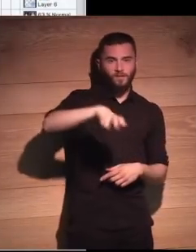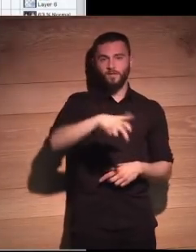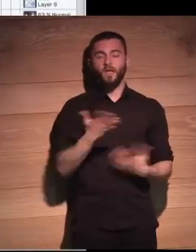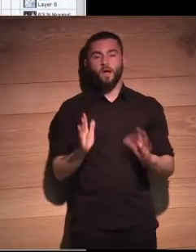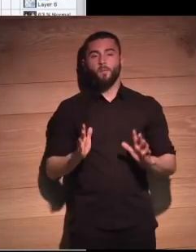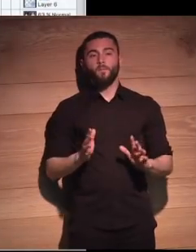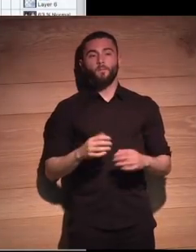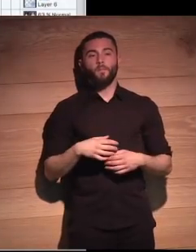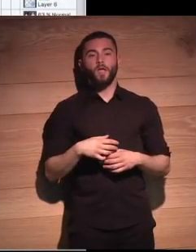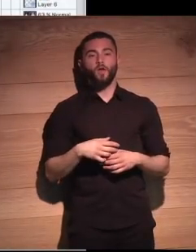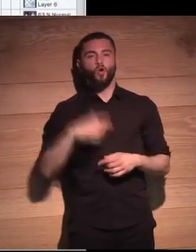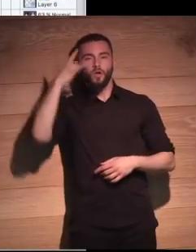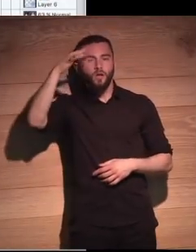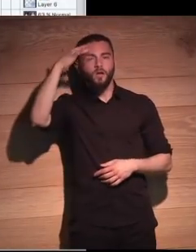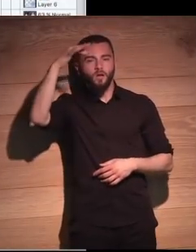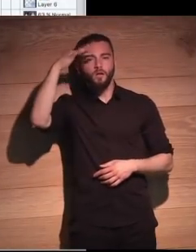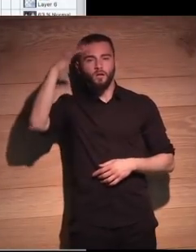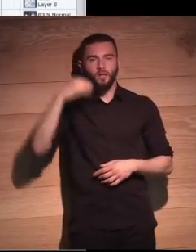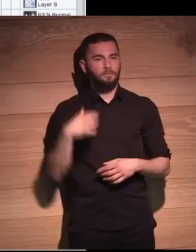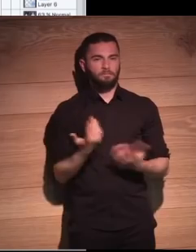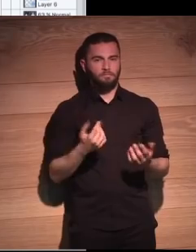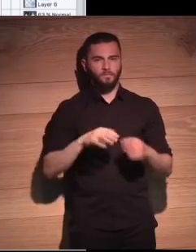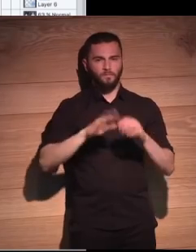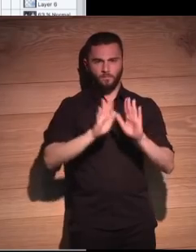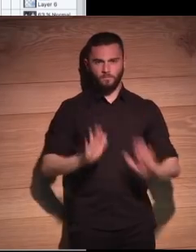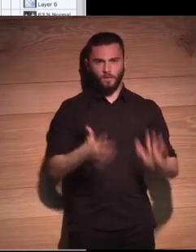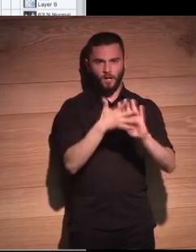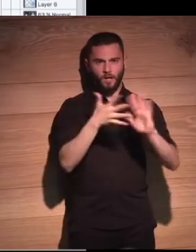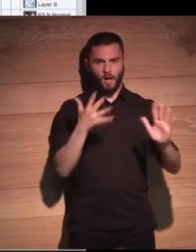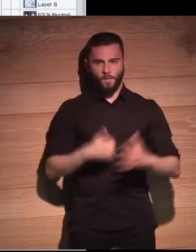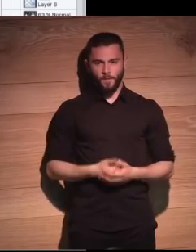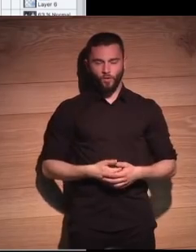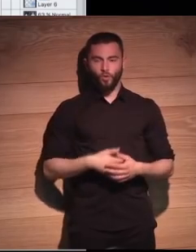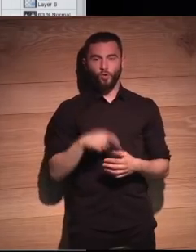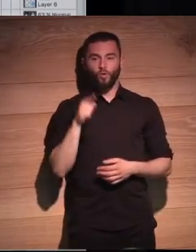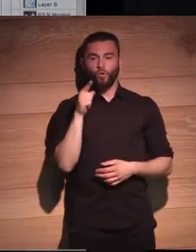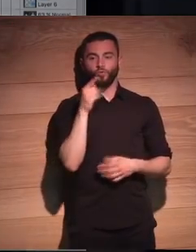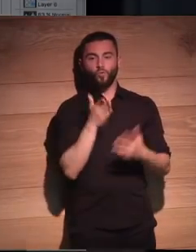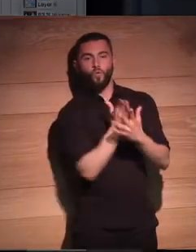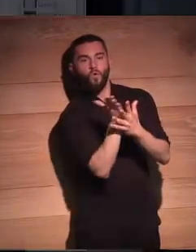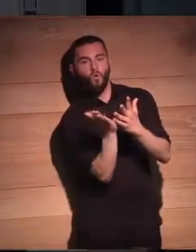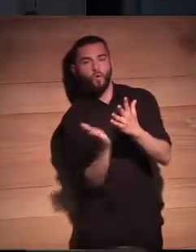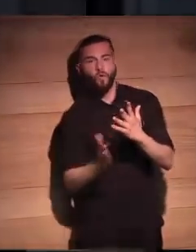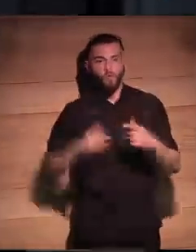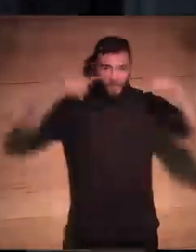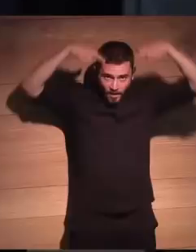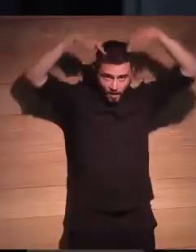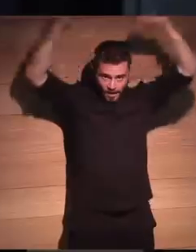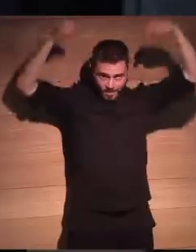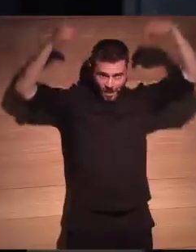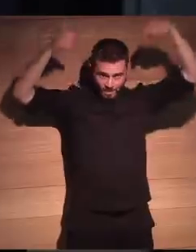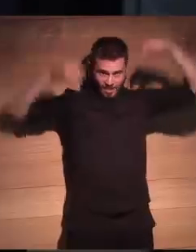el volumen de cada elemento, con lo cual a la larga vas más rápido. Tú hiciste unas versiones súper macarras de Batman